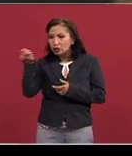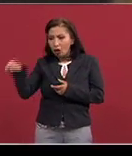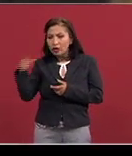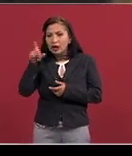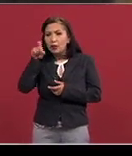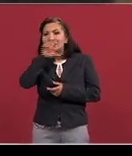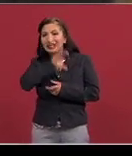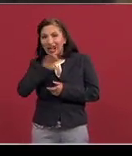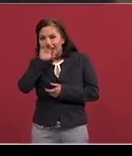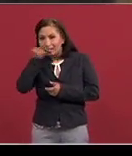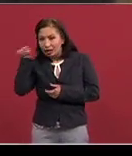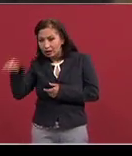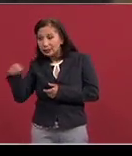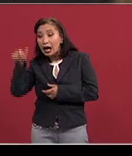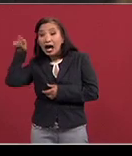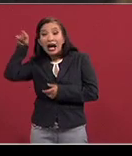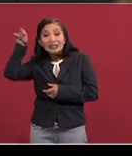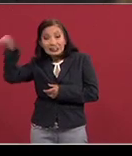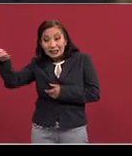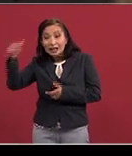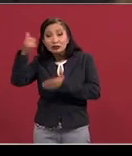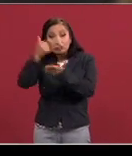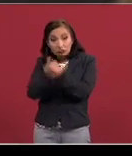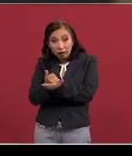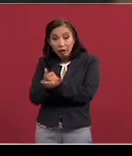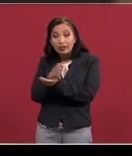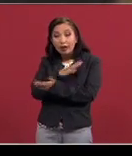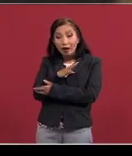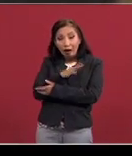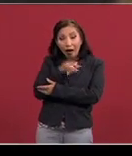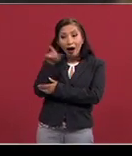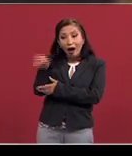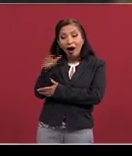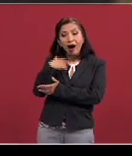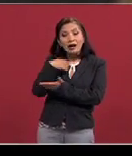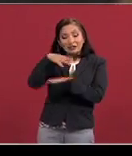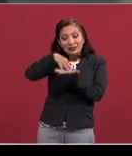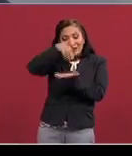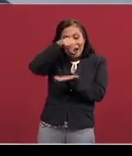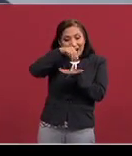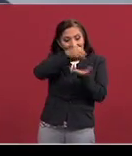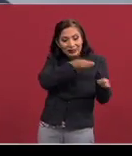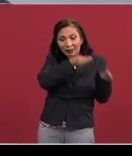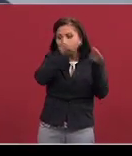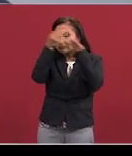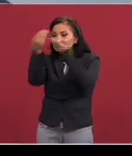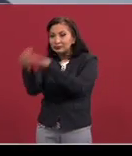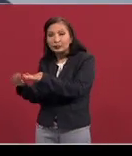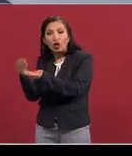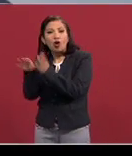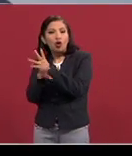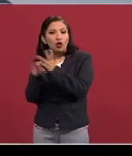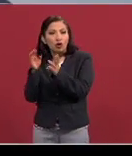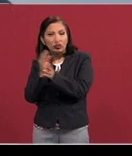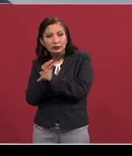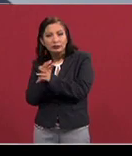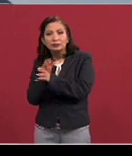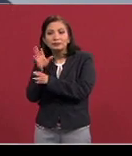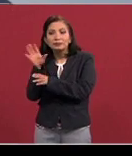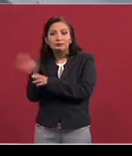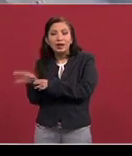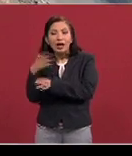en Aguascalientes, y hasta allá, hasta esas ciudades, llegaban las cenizas o los efectos